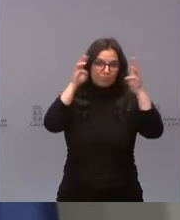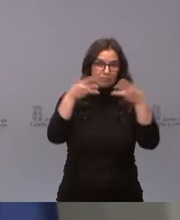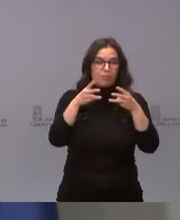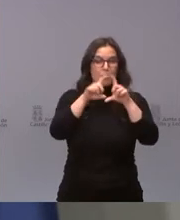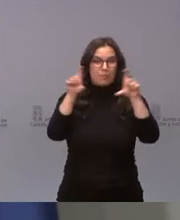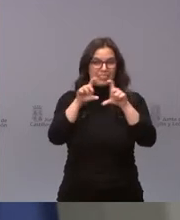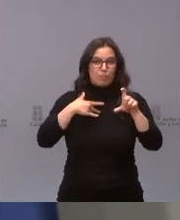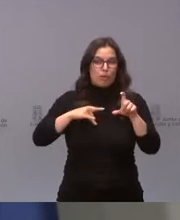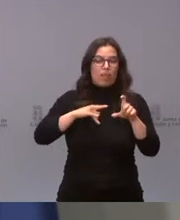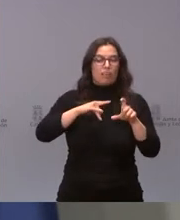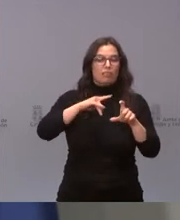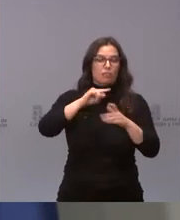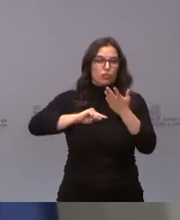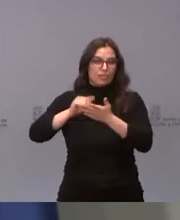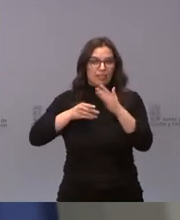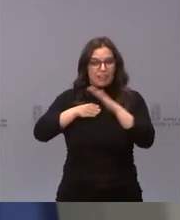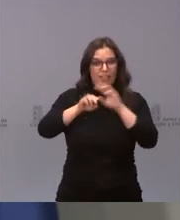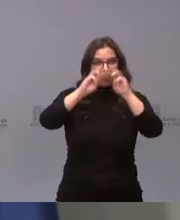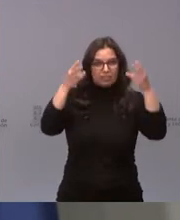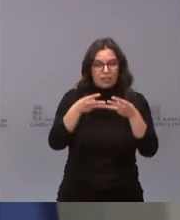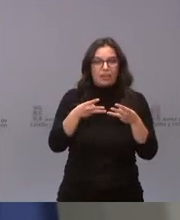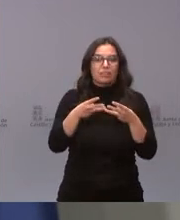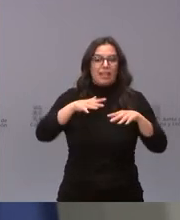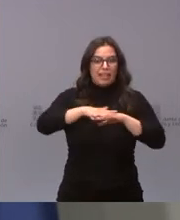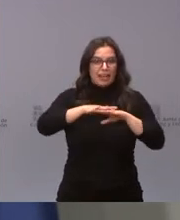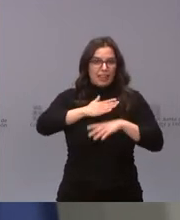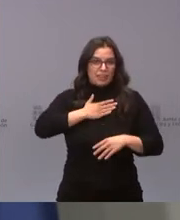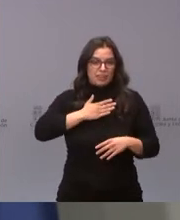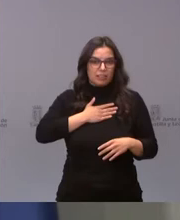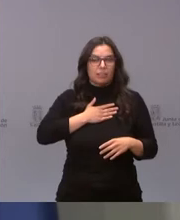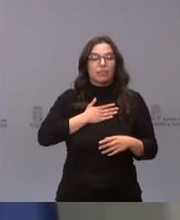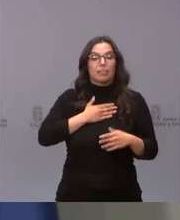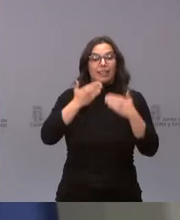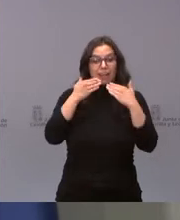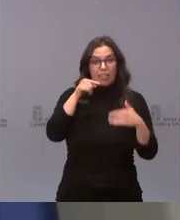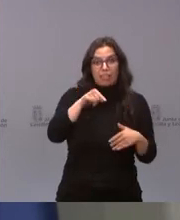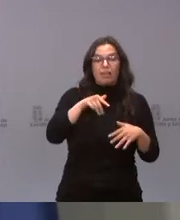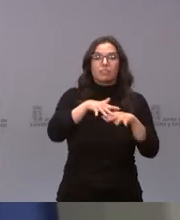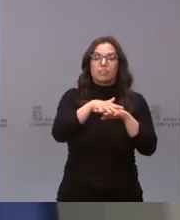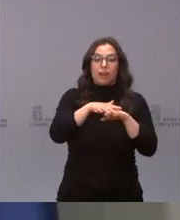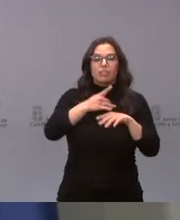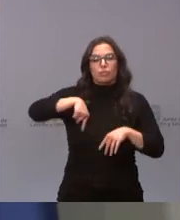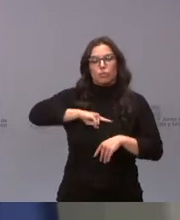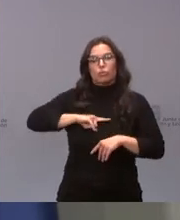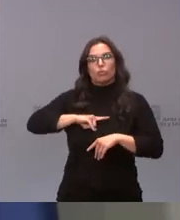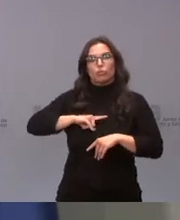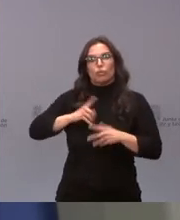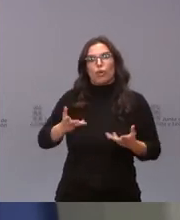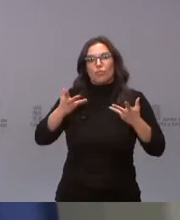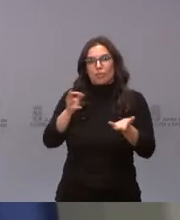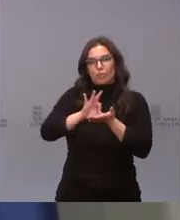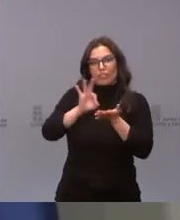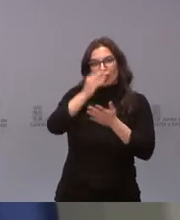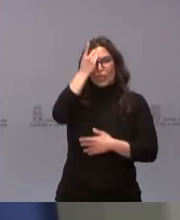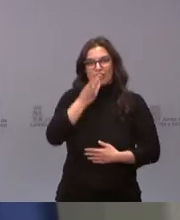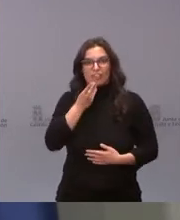la contratación del servicio de acceso a Internet a través de su red corporativa, a través de la cual nuestra Administración Autonómica presta los servicios digitales,